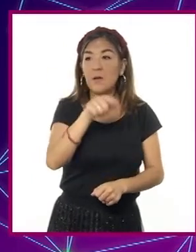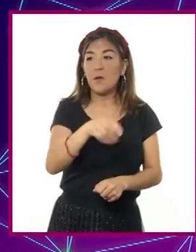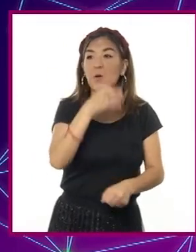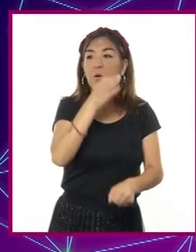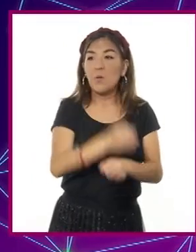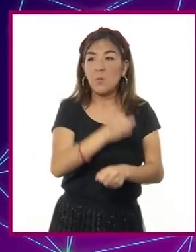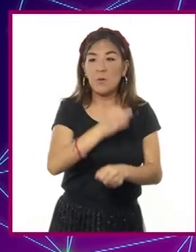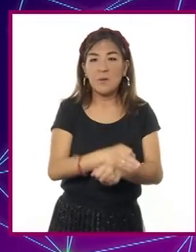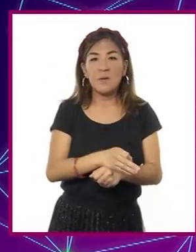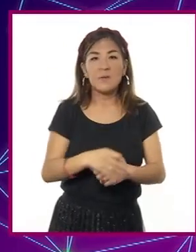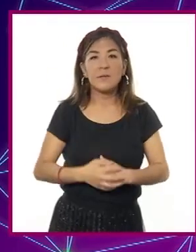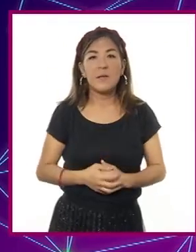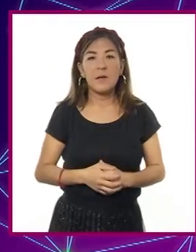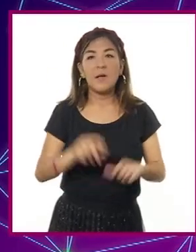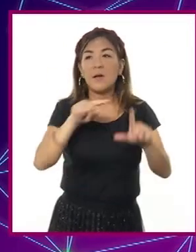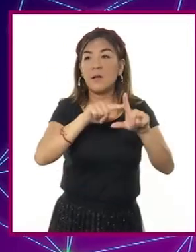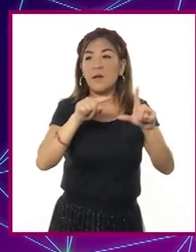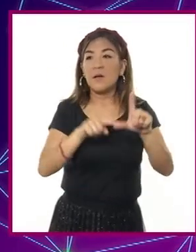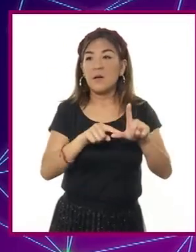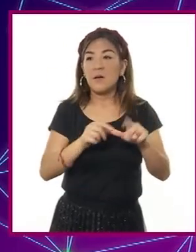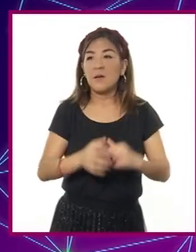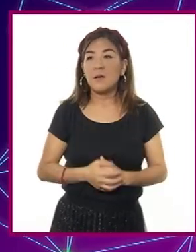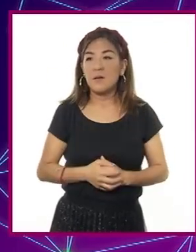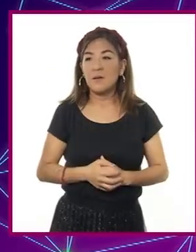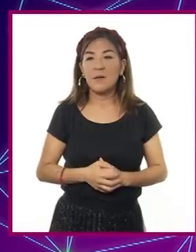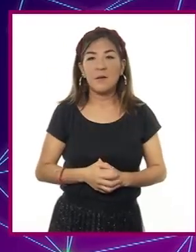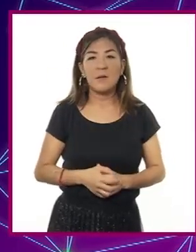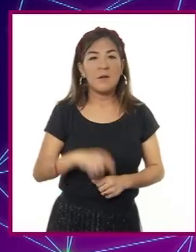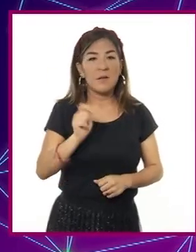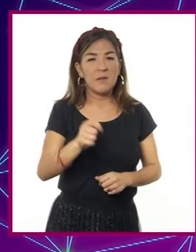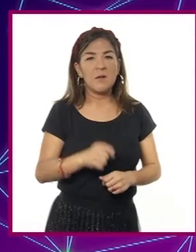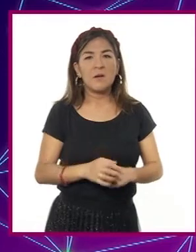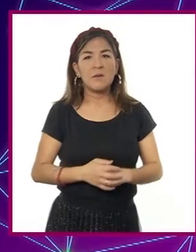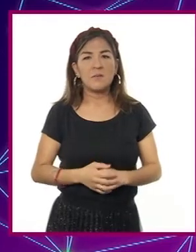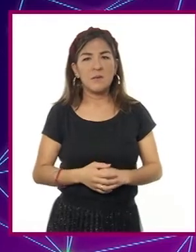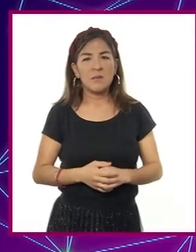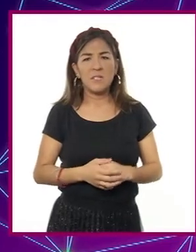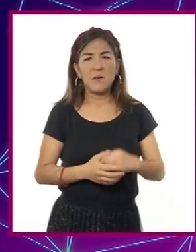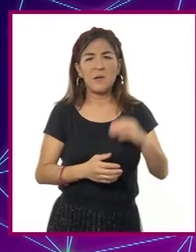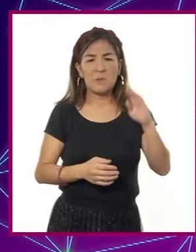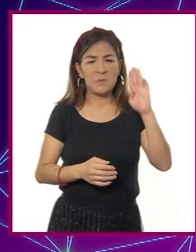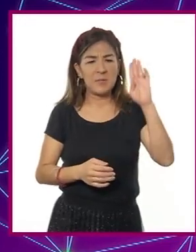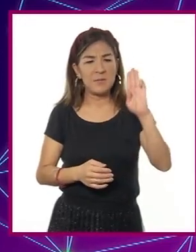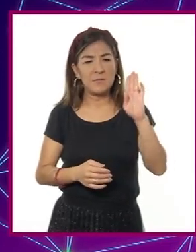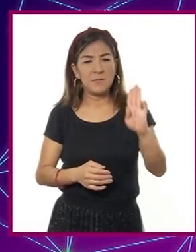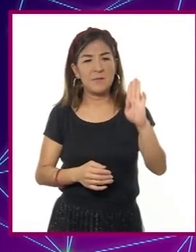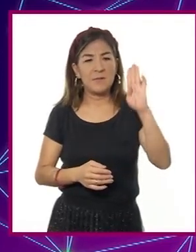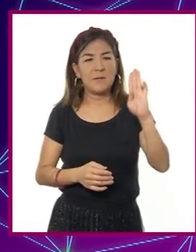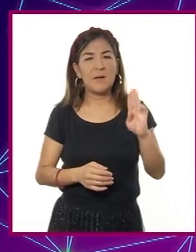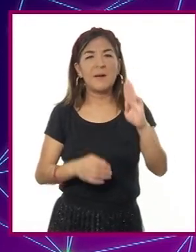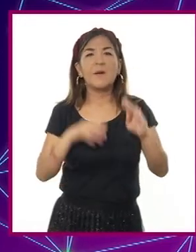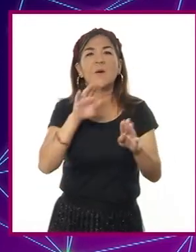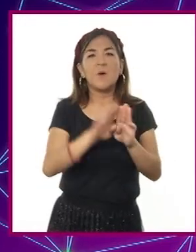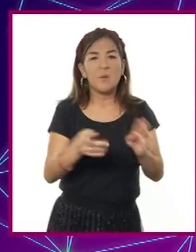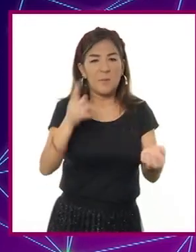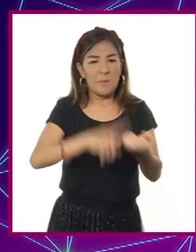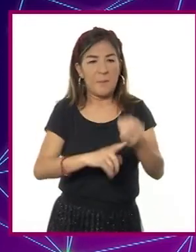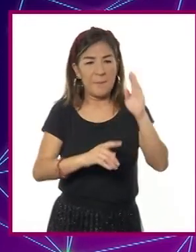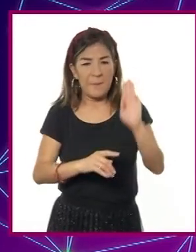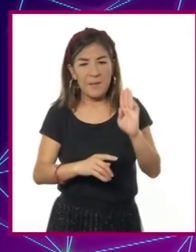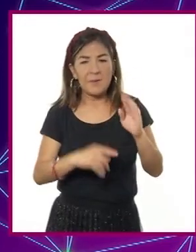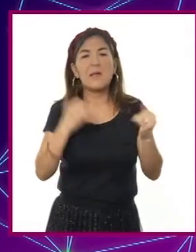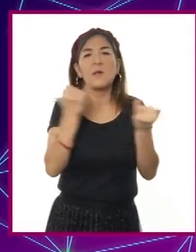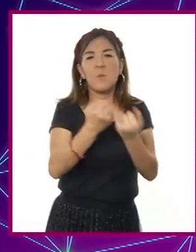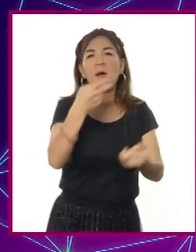ADC tiene como ángulo exterior en el vértice C un ángulo con valor de gamma medios, que es igual a